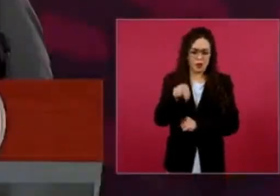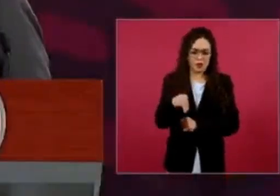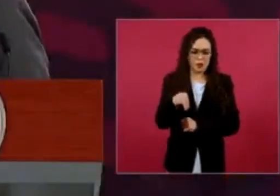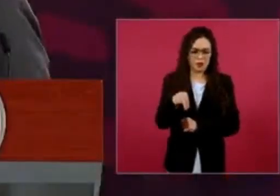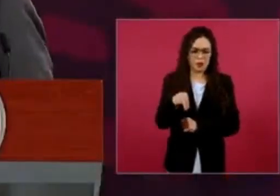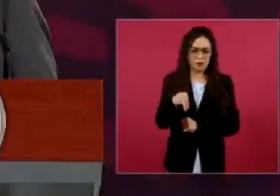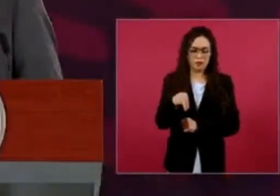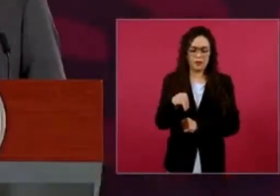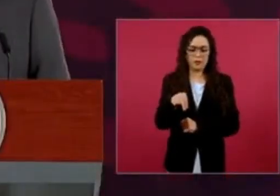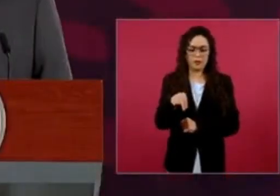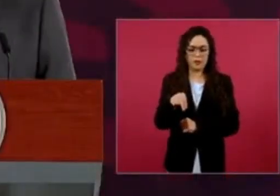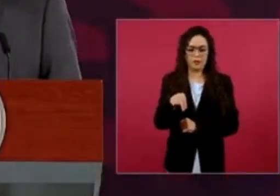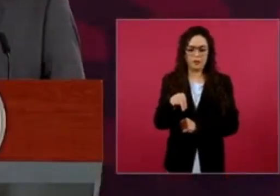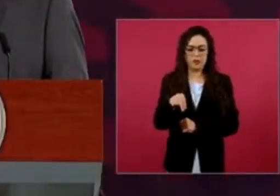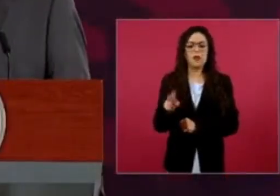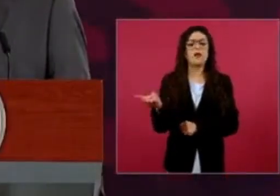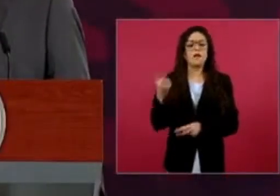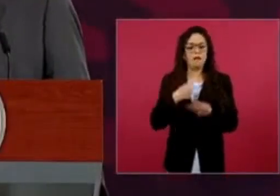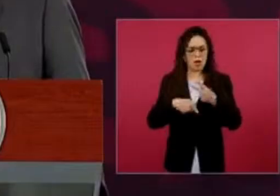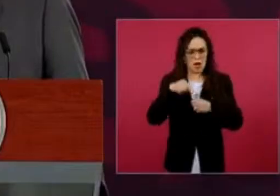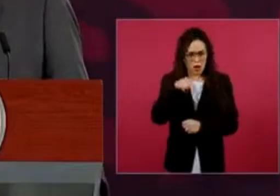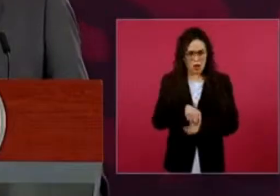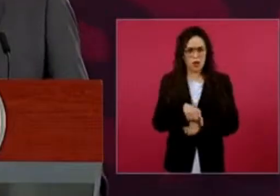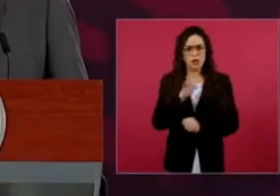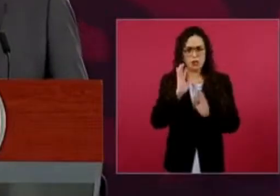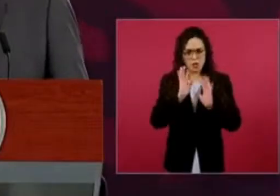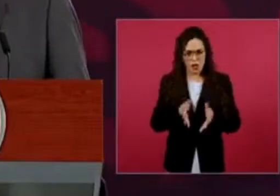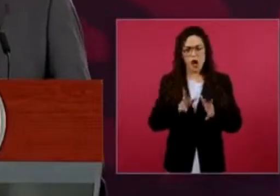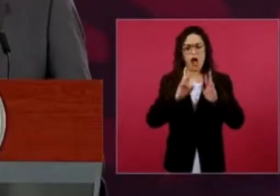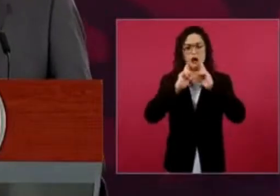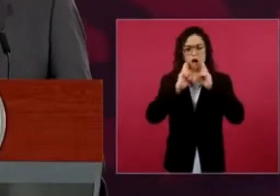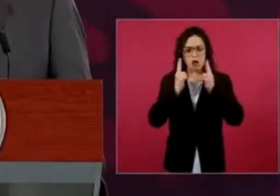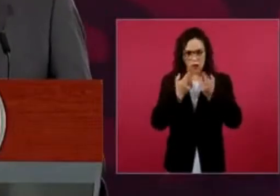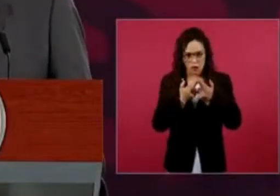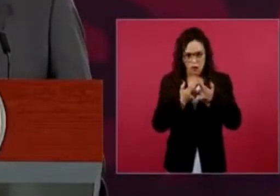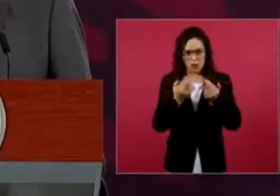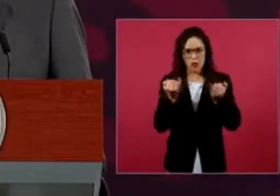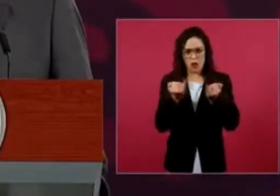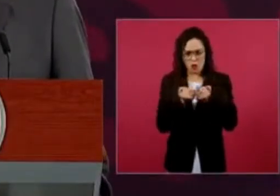ya ha estado en reuniones con